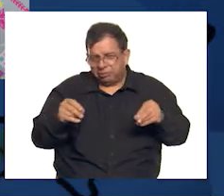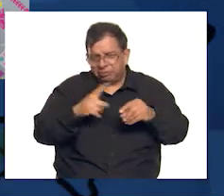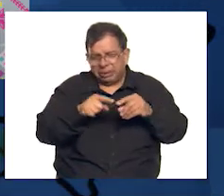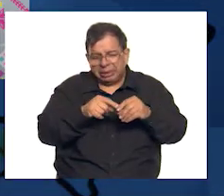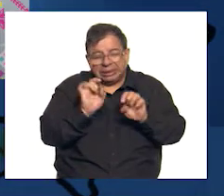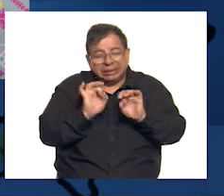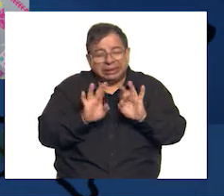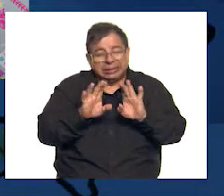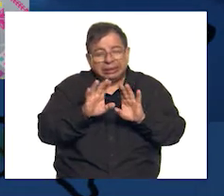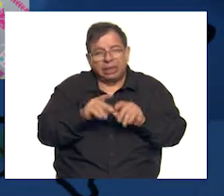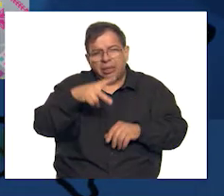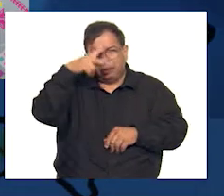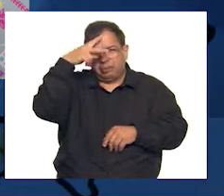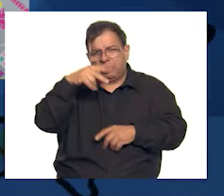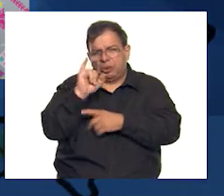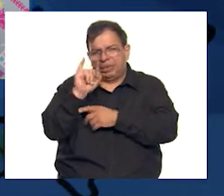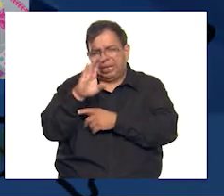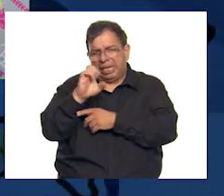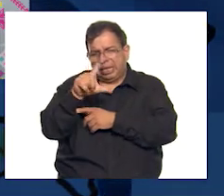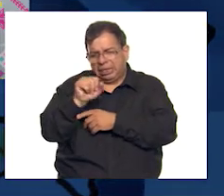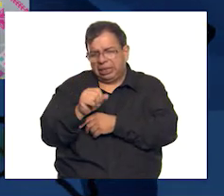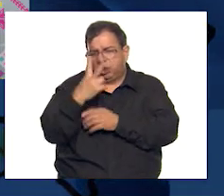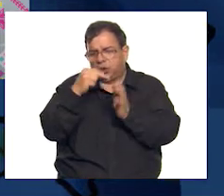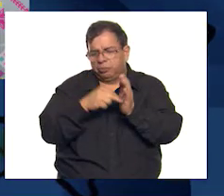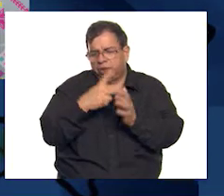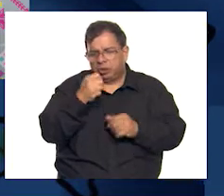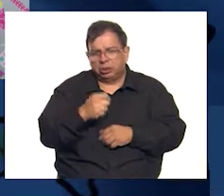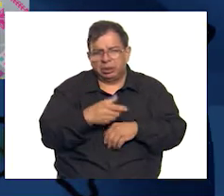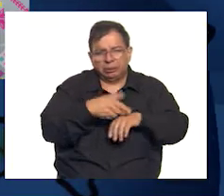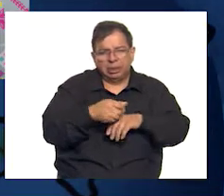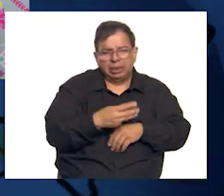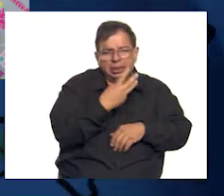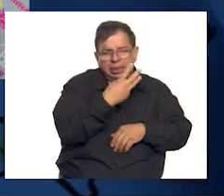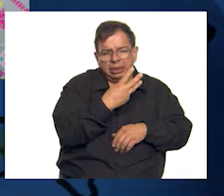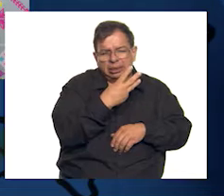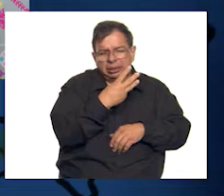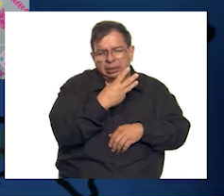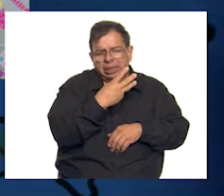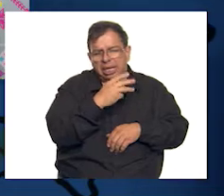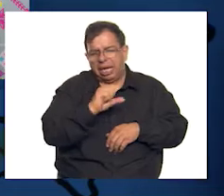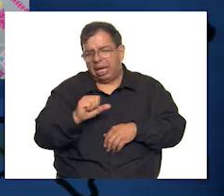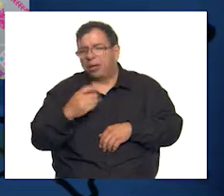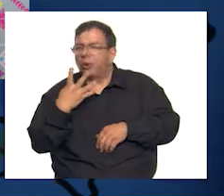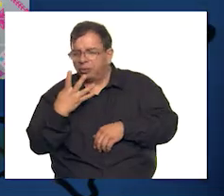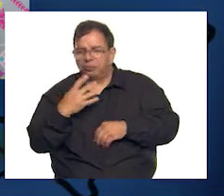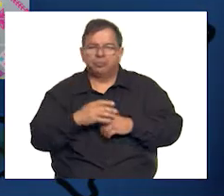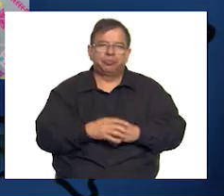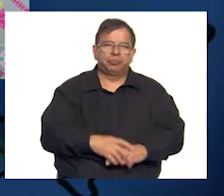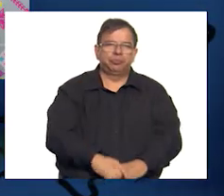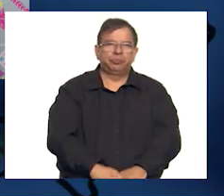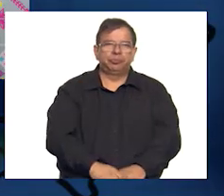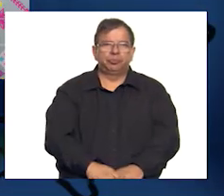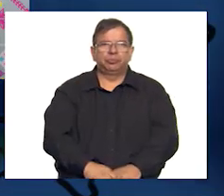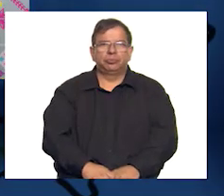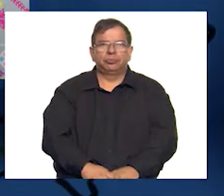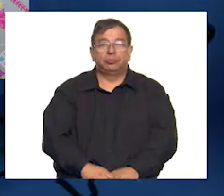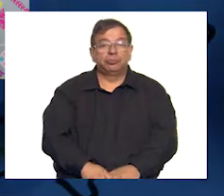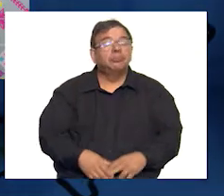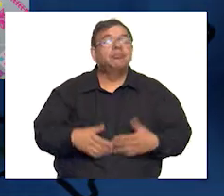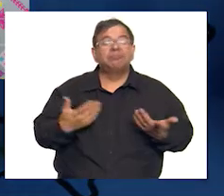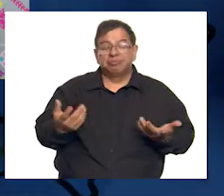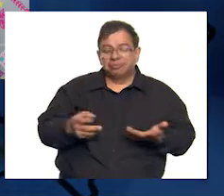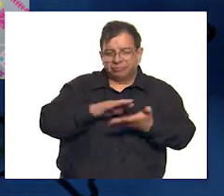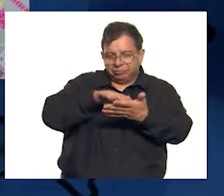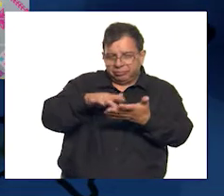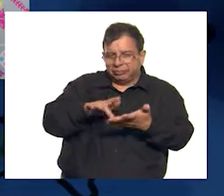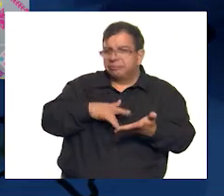de riesgo, México, INALI 2012, página de la 3 a la 4. ¿Qué te pareció el